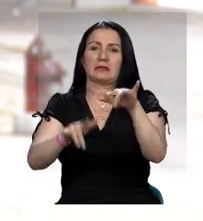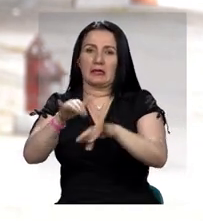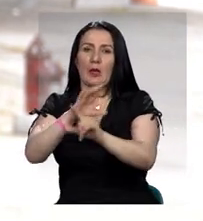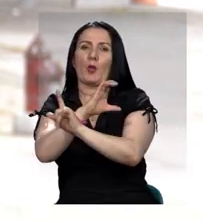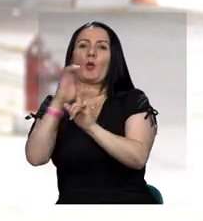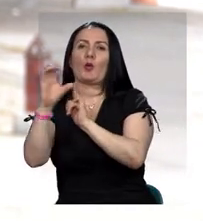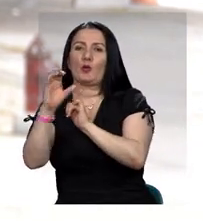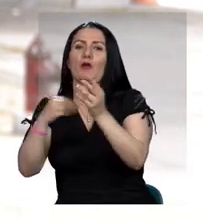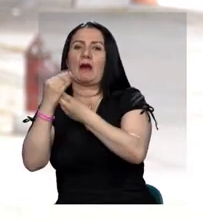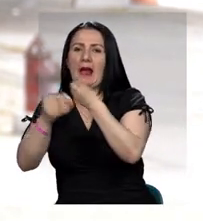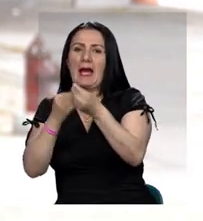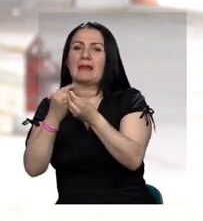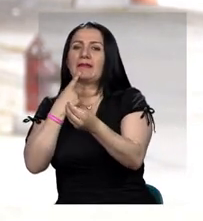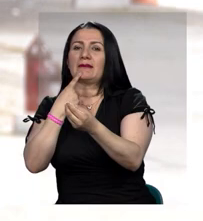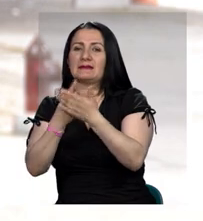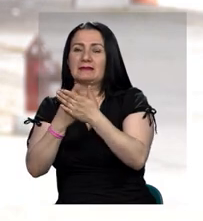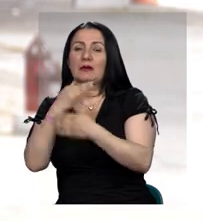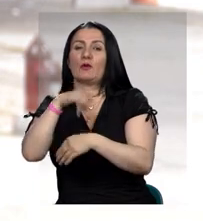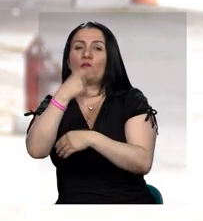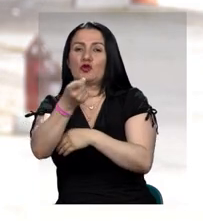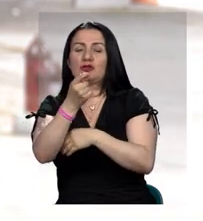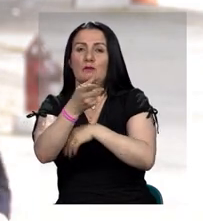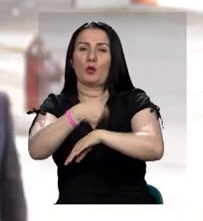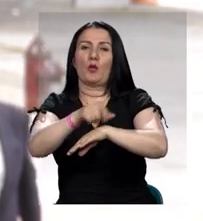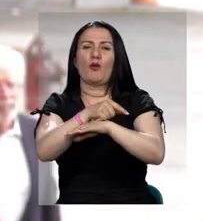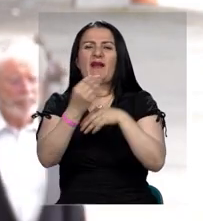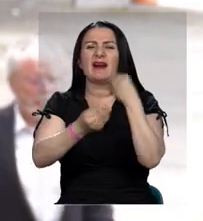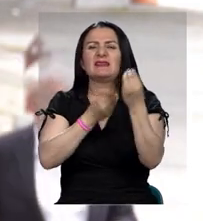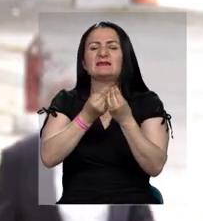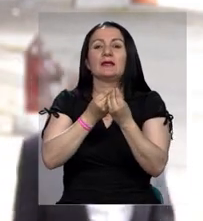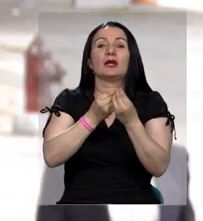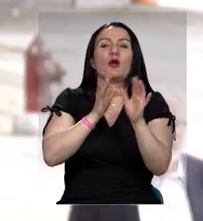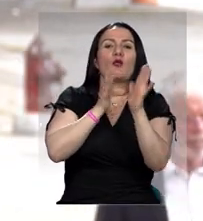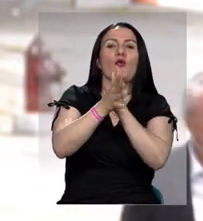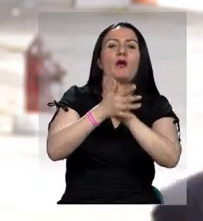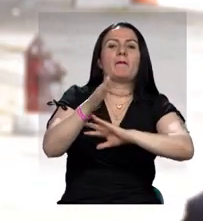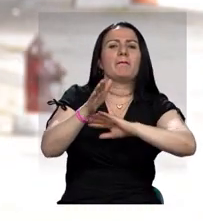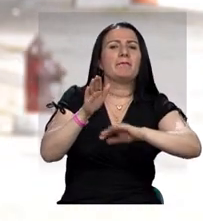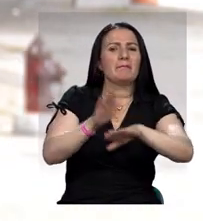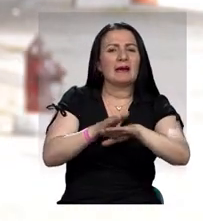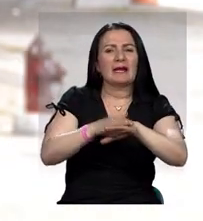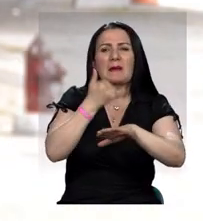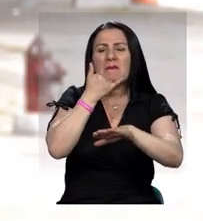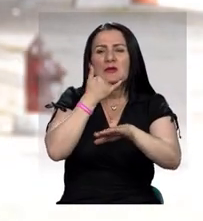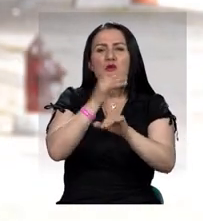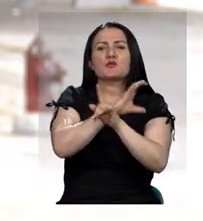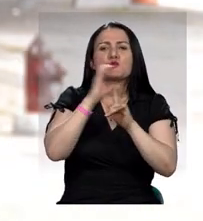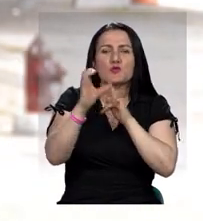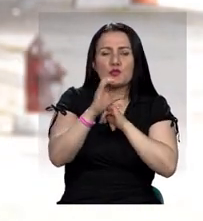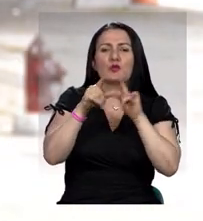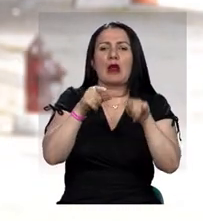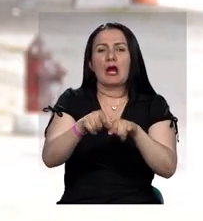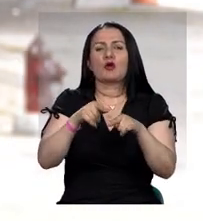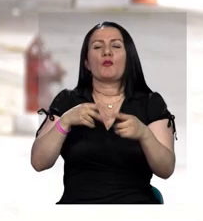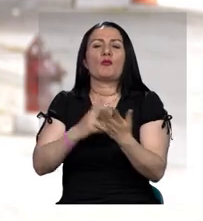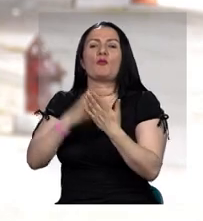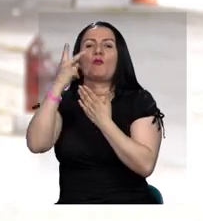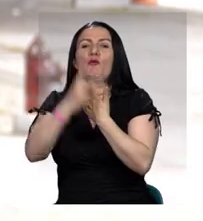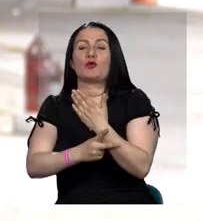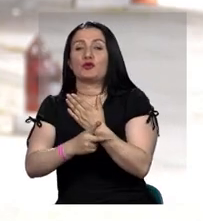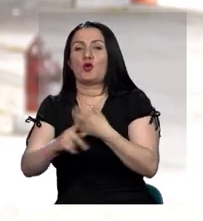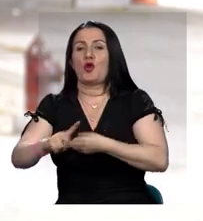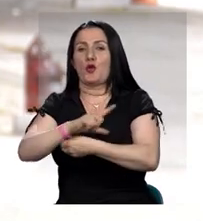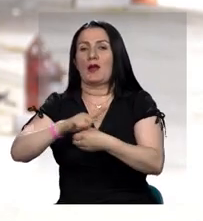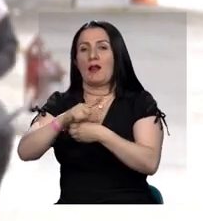Cultura indicó que en las próximas horas emitirá un comunicado y se pronunciará al respecto de este importante proyecto, no solo para la